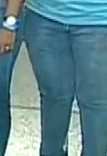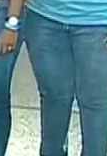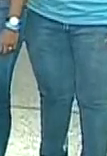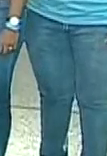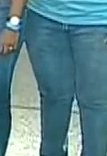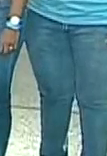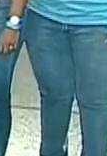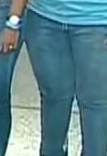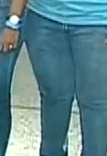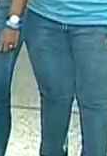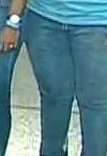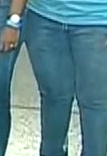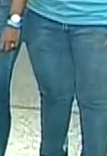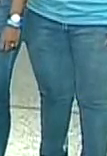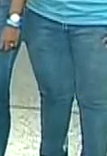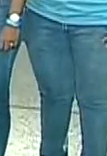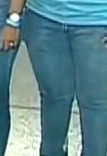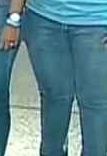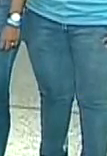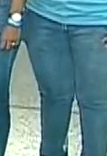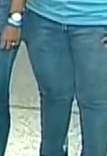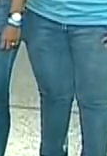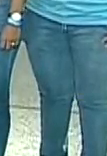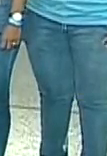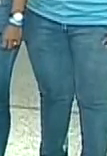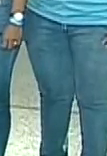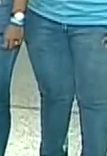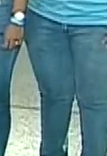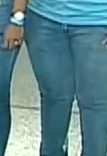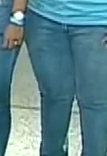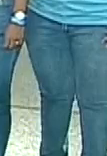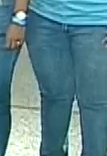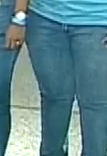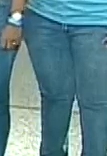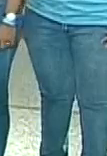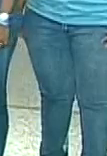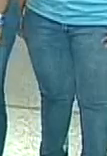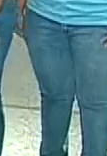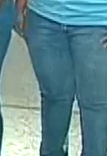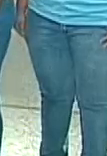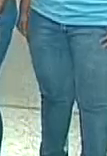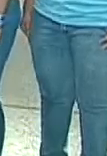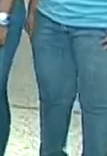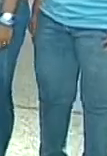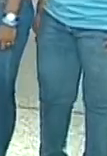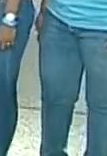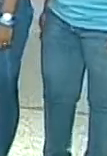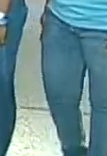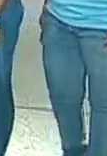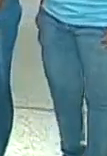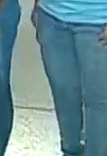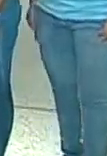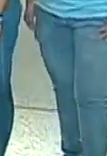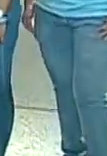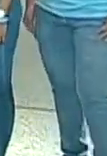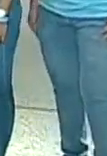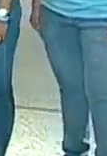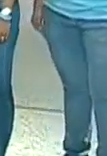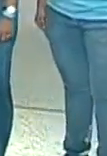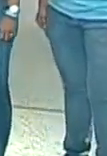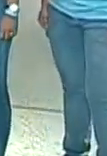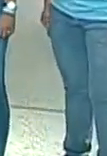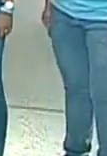no ha escuchado de eso en el 23? ¿Quién no ha escuchado en Caracas? Aquí estamos con Angélica. Angélica, ¿cómo te sientes? La